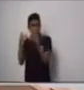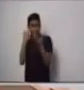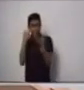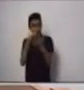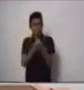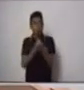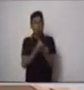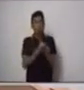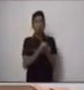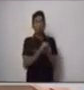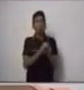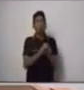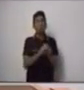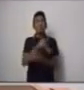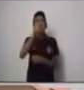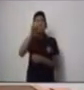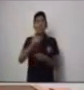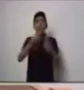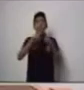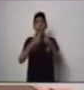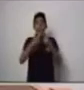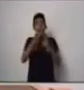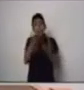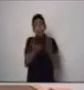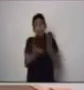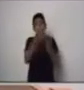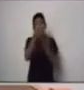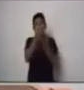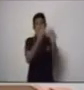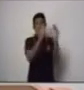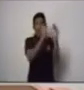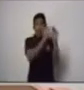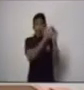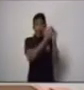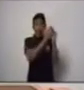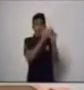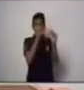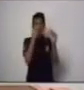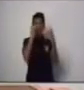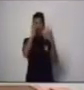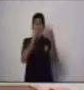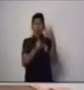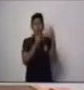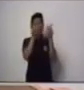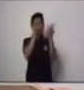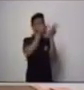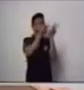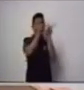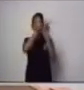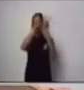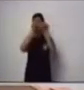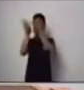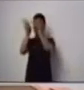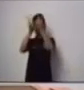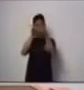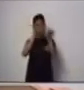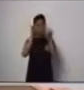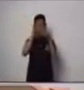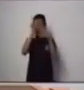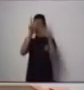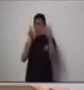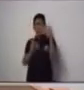vamos a empezar viendo que ahí en nuestra casa estamos rodeados de muchos objetos. Cada uno de estos objetos